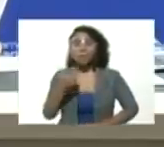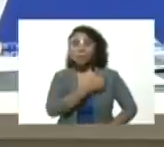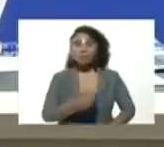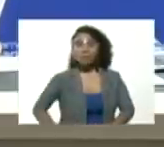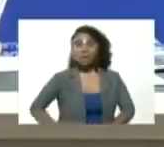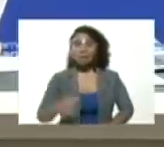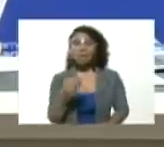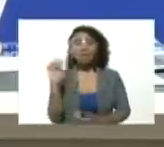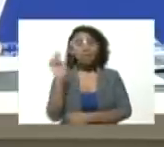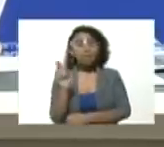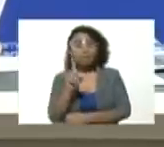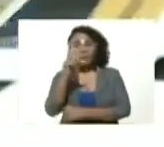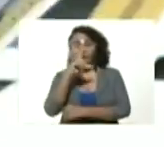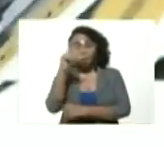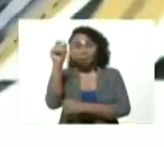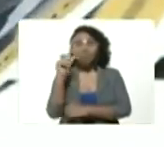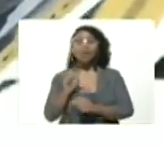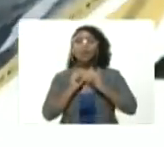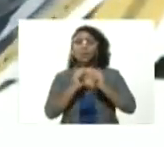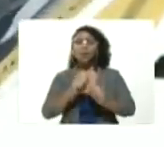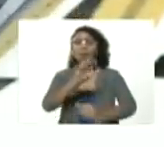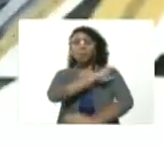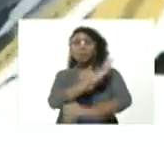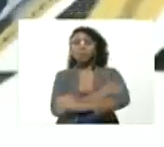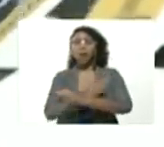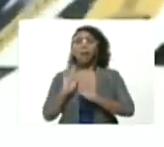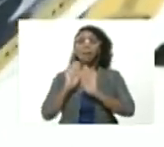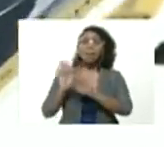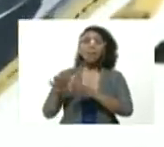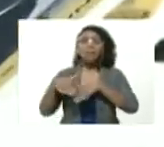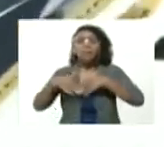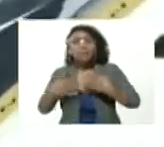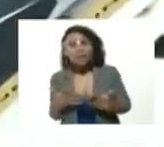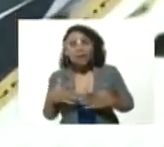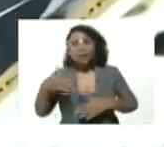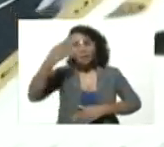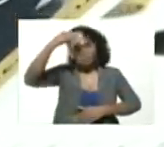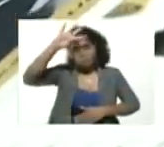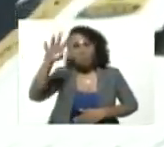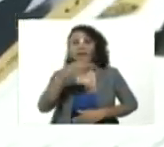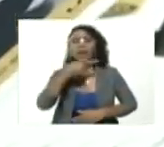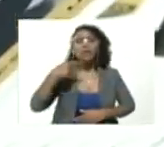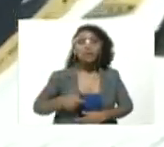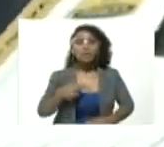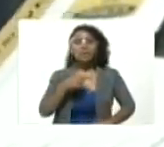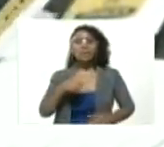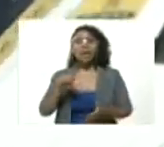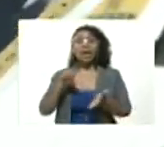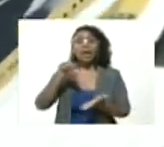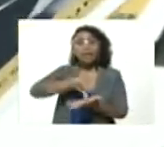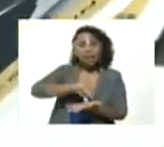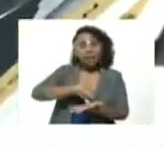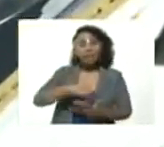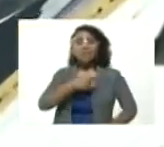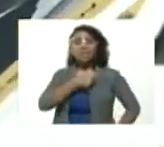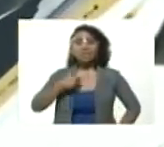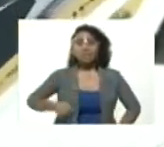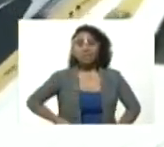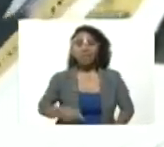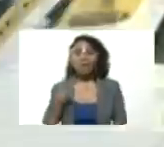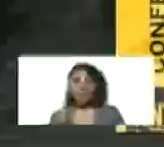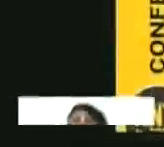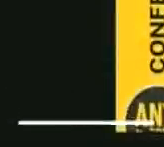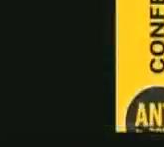Maduro, continúa en el poder con el apoyo de Cuba, Rusia, Irán y China, a